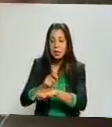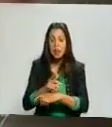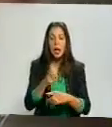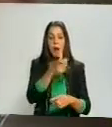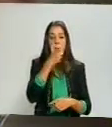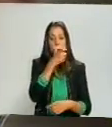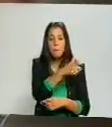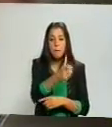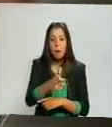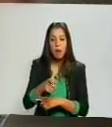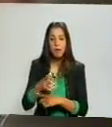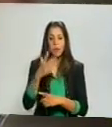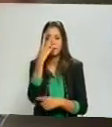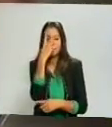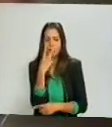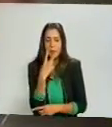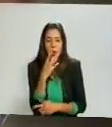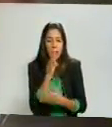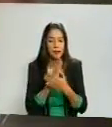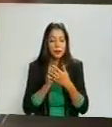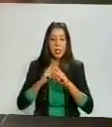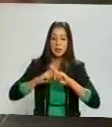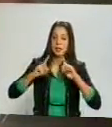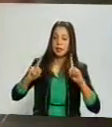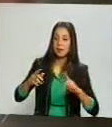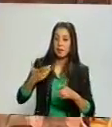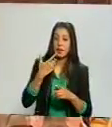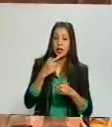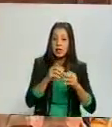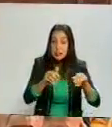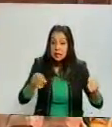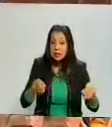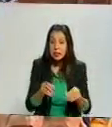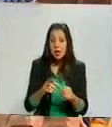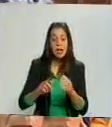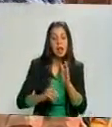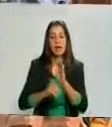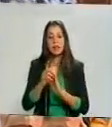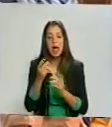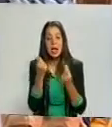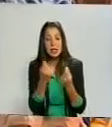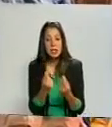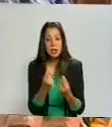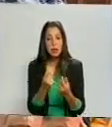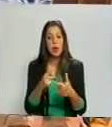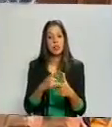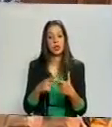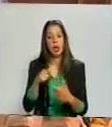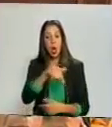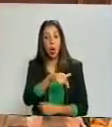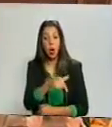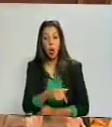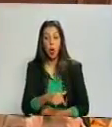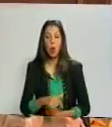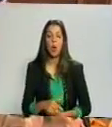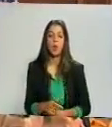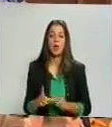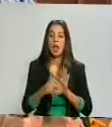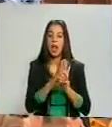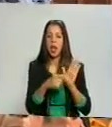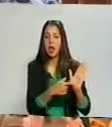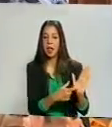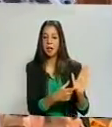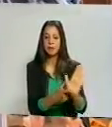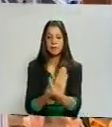en contradicción con las grandes riquezas que se encuentran en ese sector. Por eso hoy, cuando se presenta esta ley